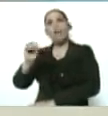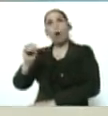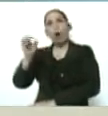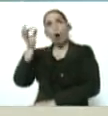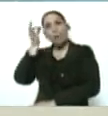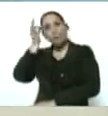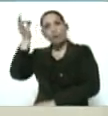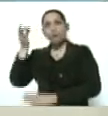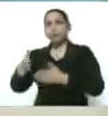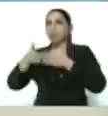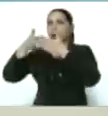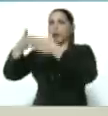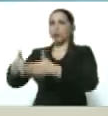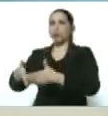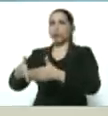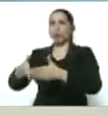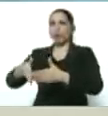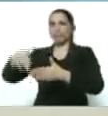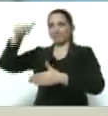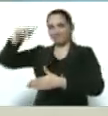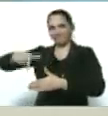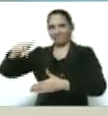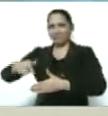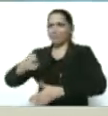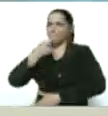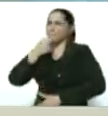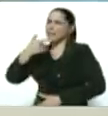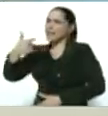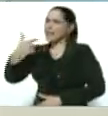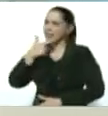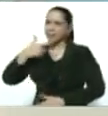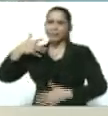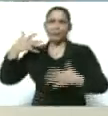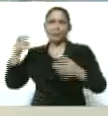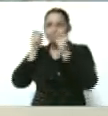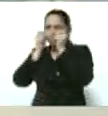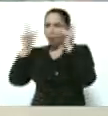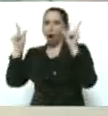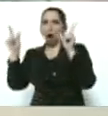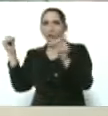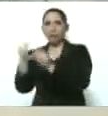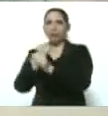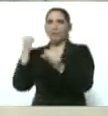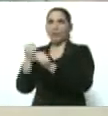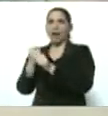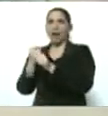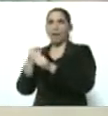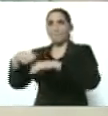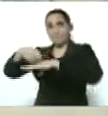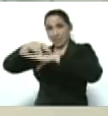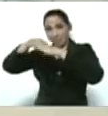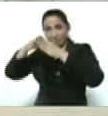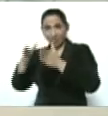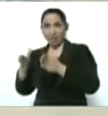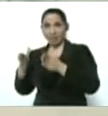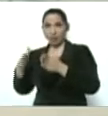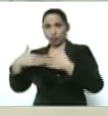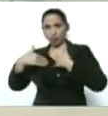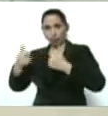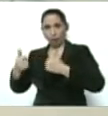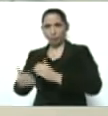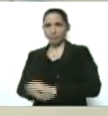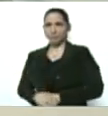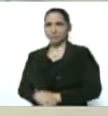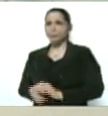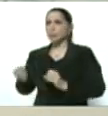Puerto Cabello, en esta preciosa e increíble obra que el Ministerio de Salud